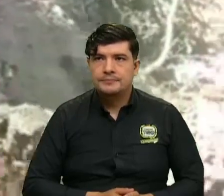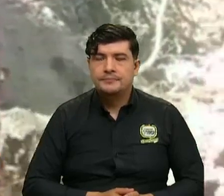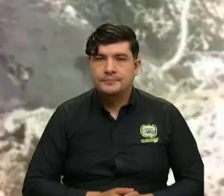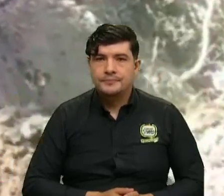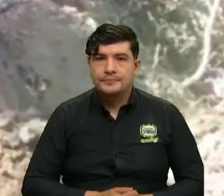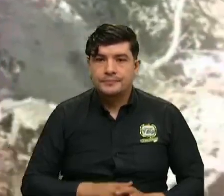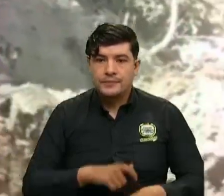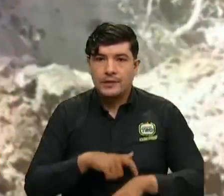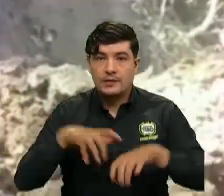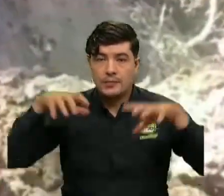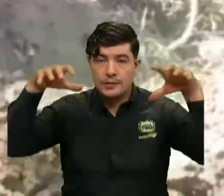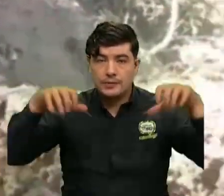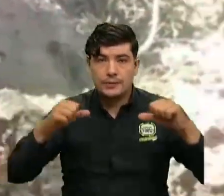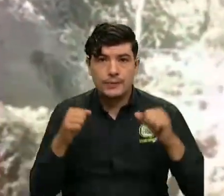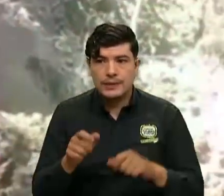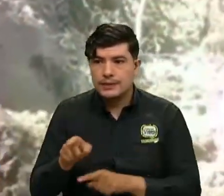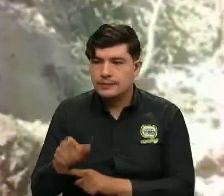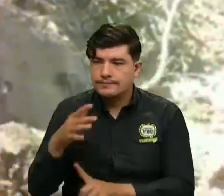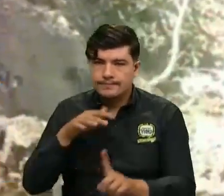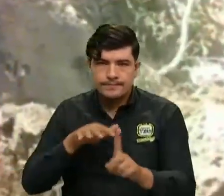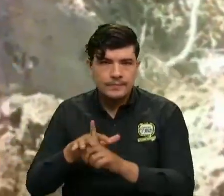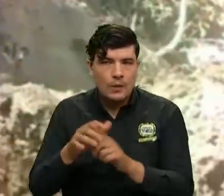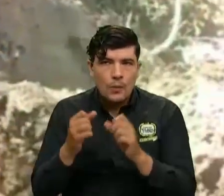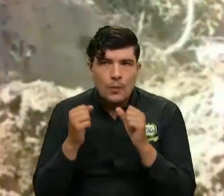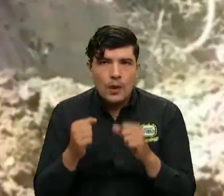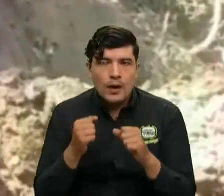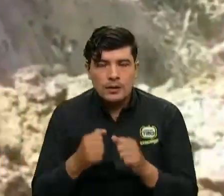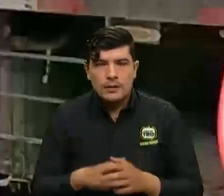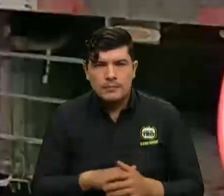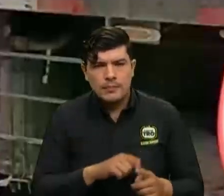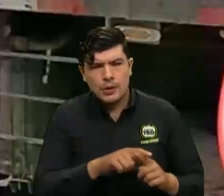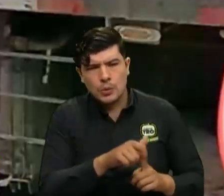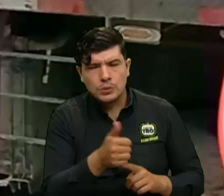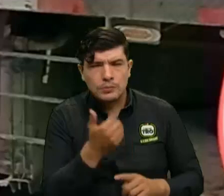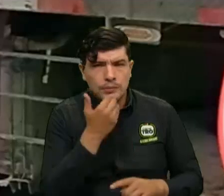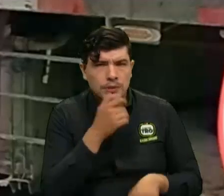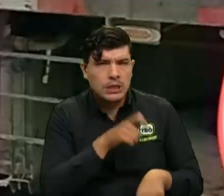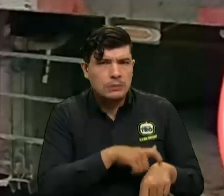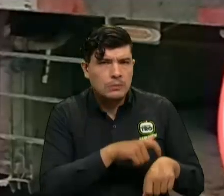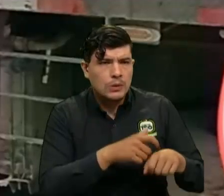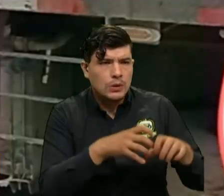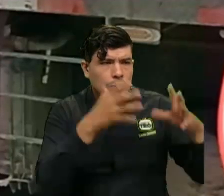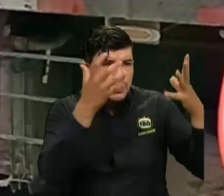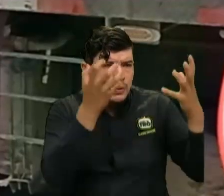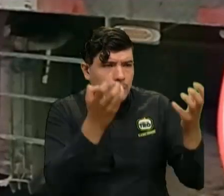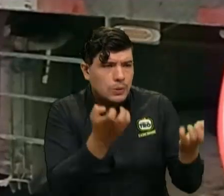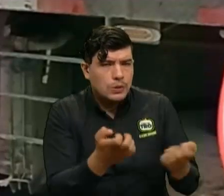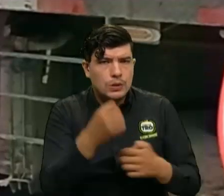época de invierno, mucha agua. De resto, ¿para qué? En épocas de verano, eso